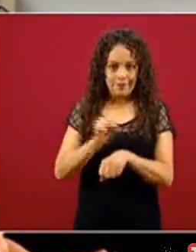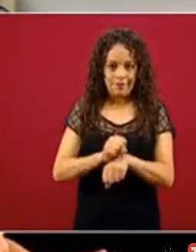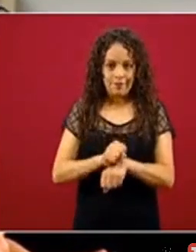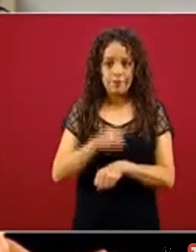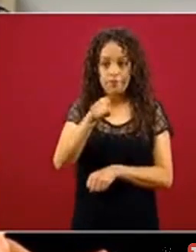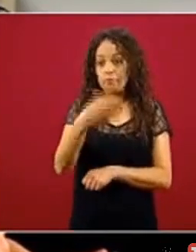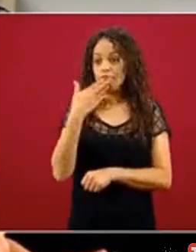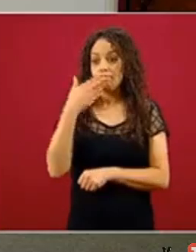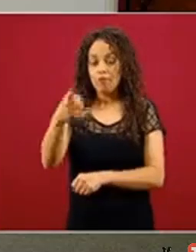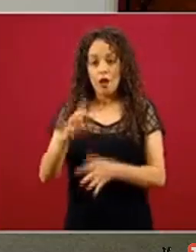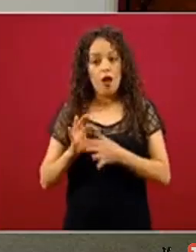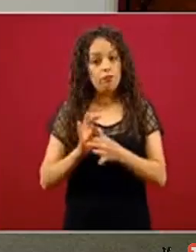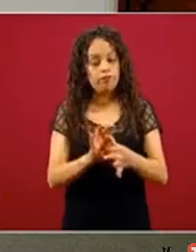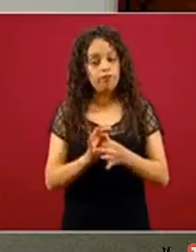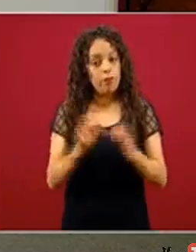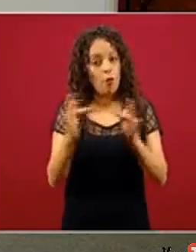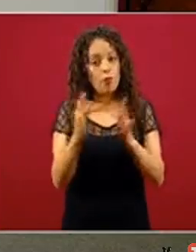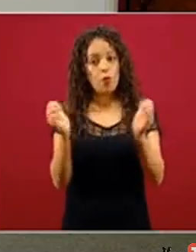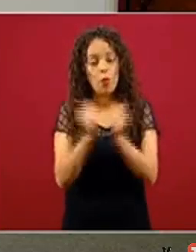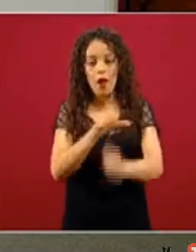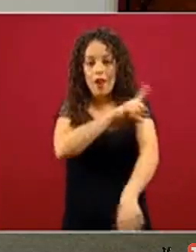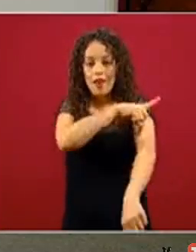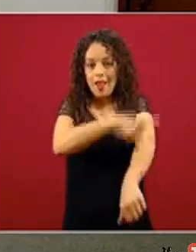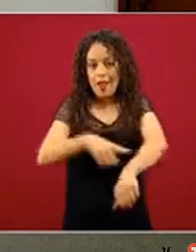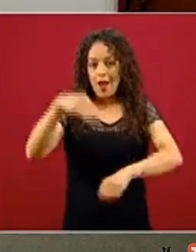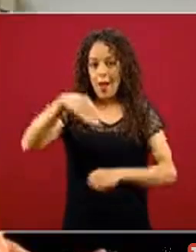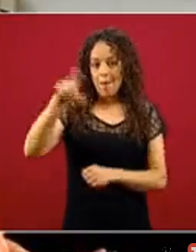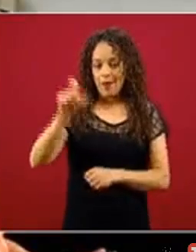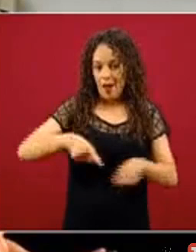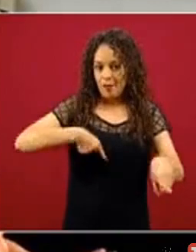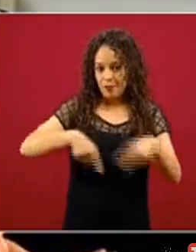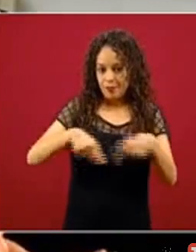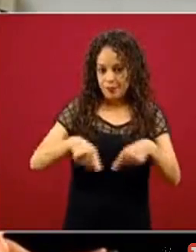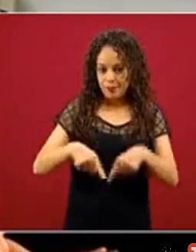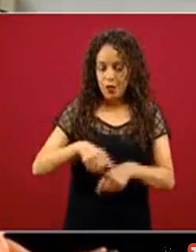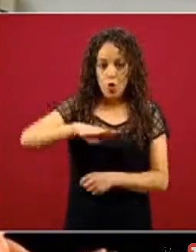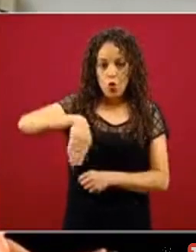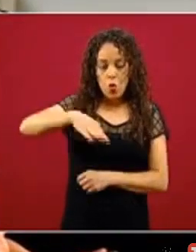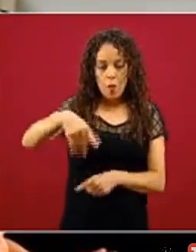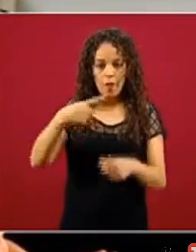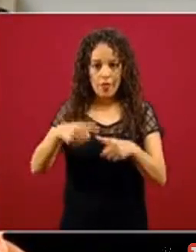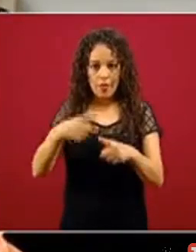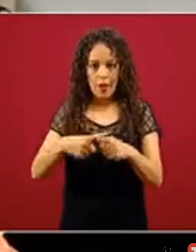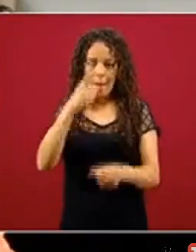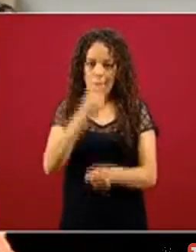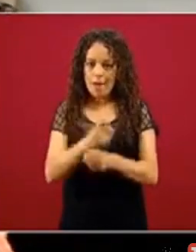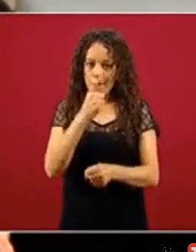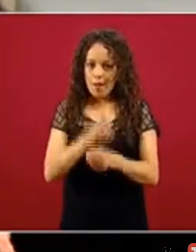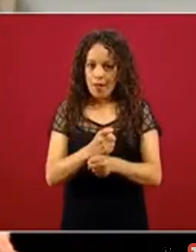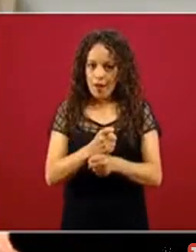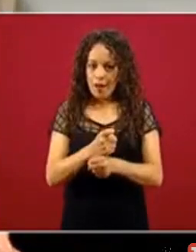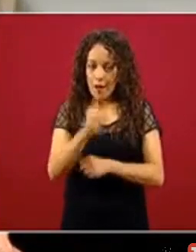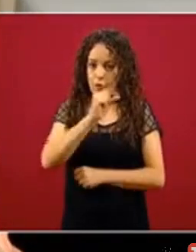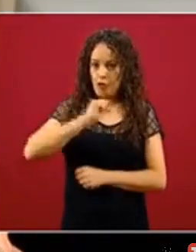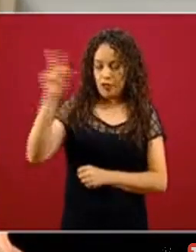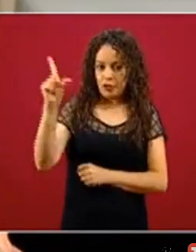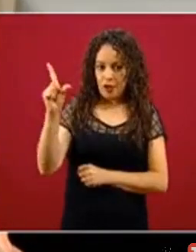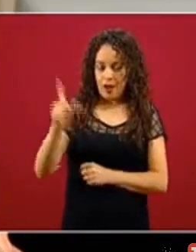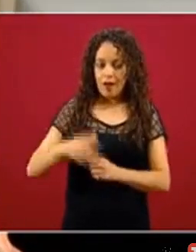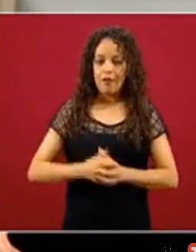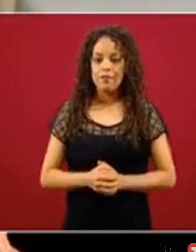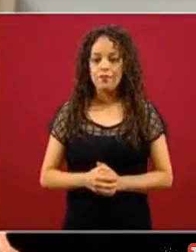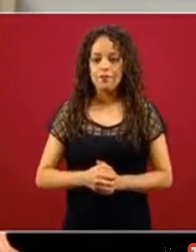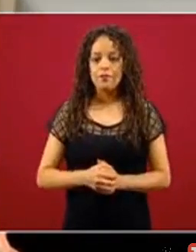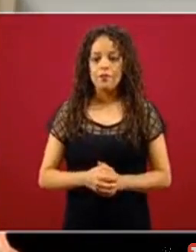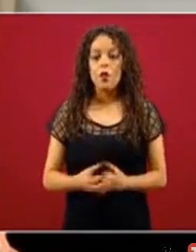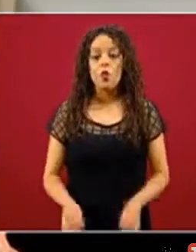MX, si nos puede actualizar los números de los clubes deportivos de fútbol, Primera División de Medio Profesional, cuántos le han reportado que han dado